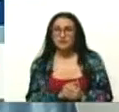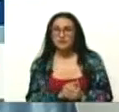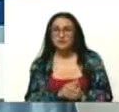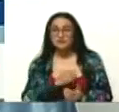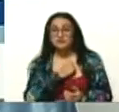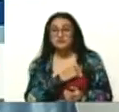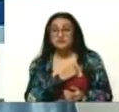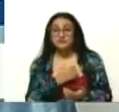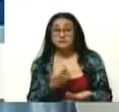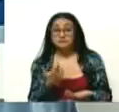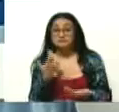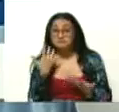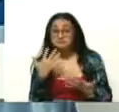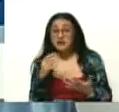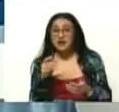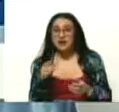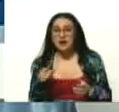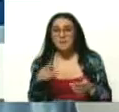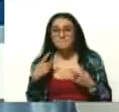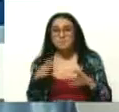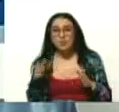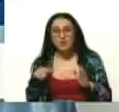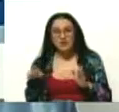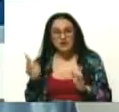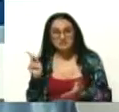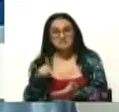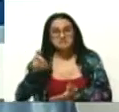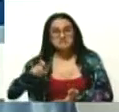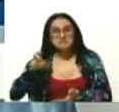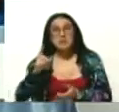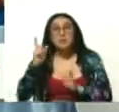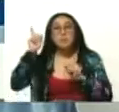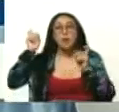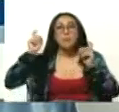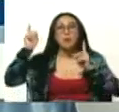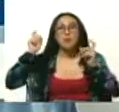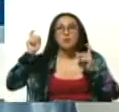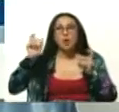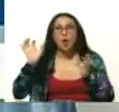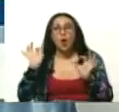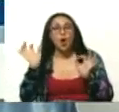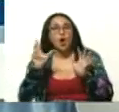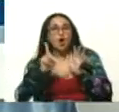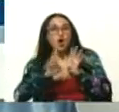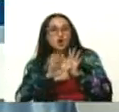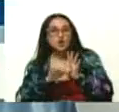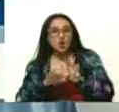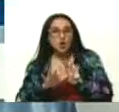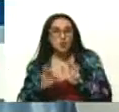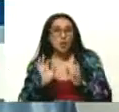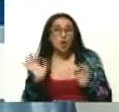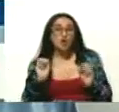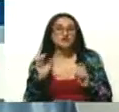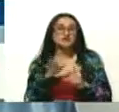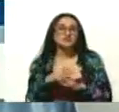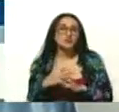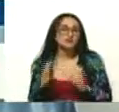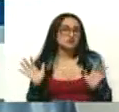lamentablemente, supóngase usted, en la vía pública ocurre un tiroteo, un robo, una situación de